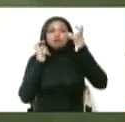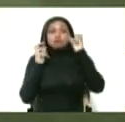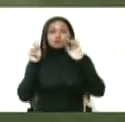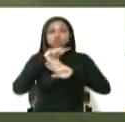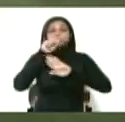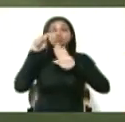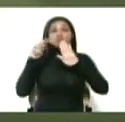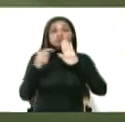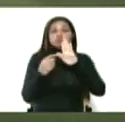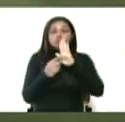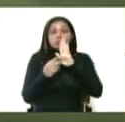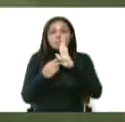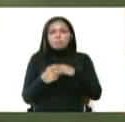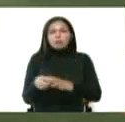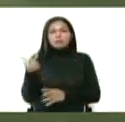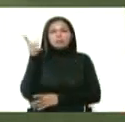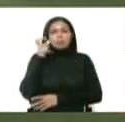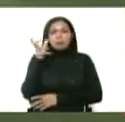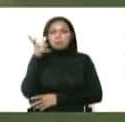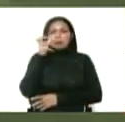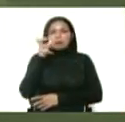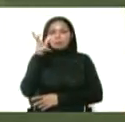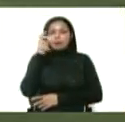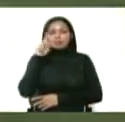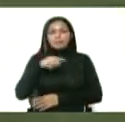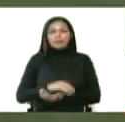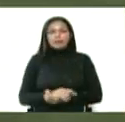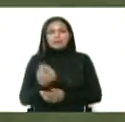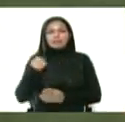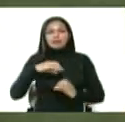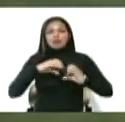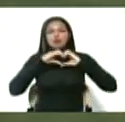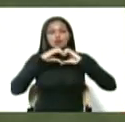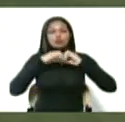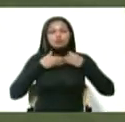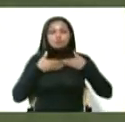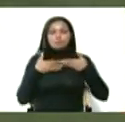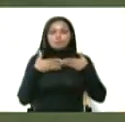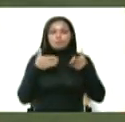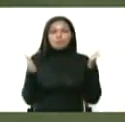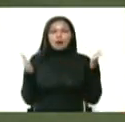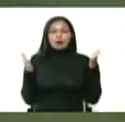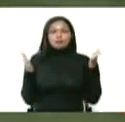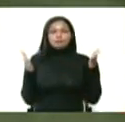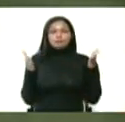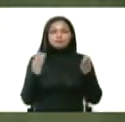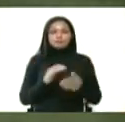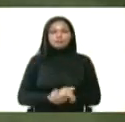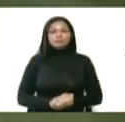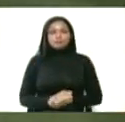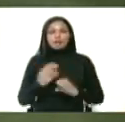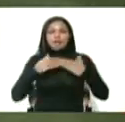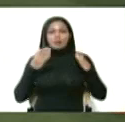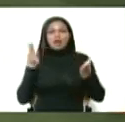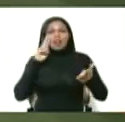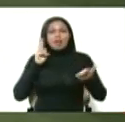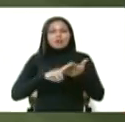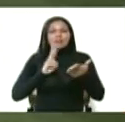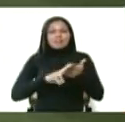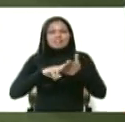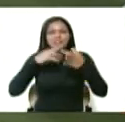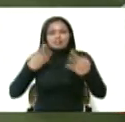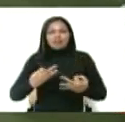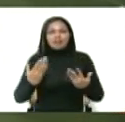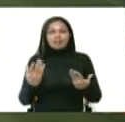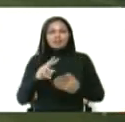completo, que escuche bien. Y el que tenga corazón, que lo abre, que lo abra a la